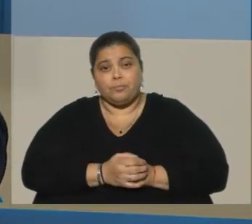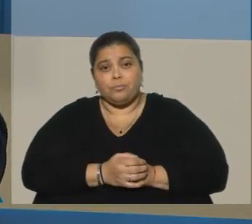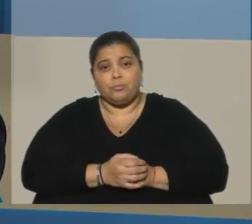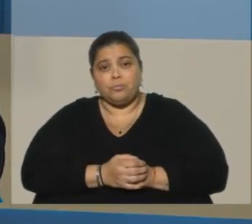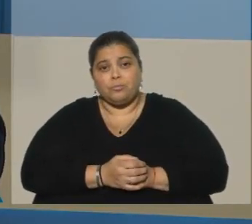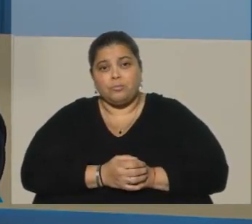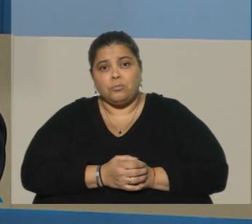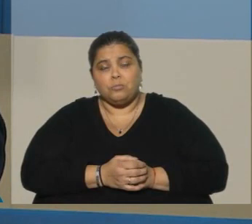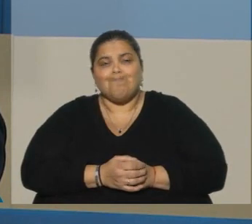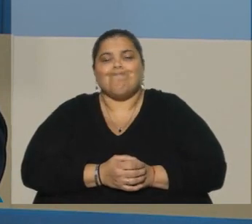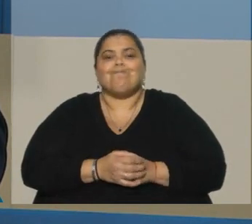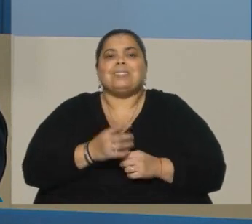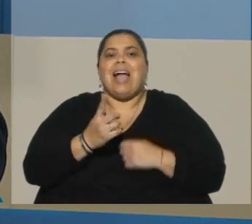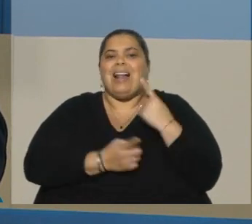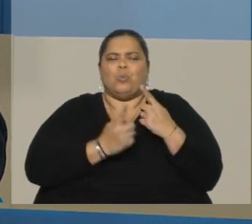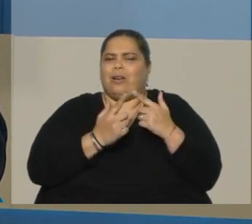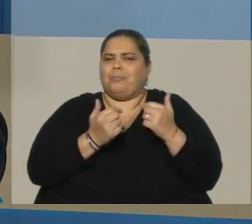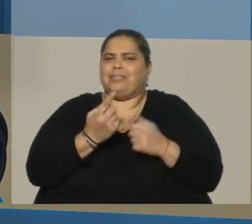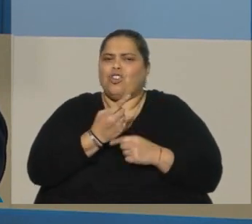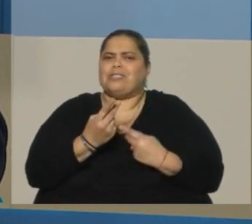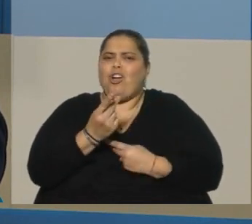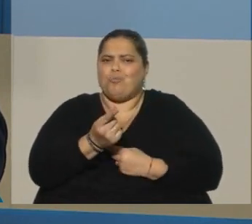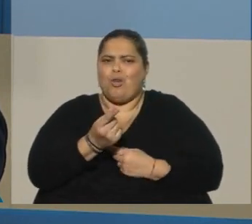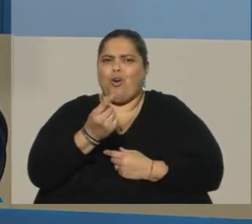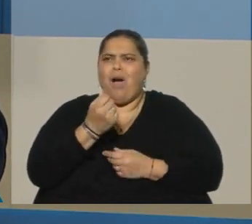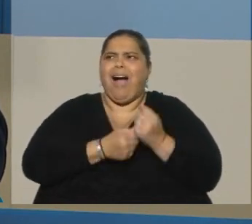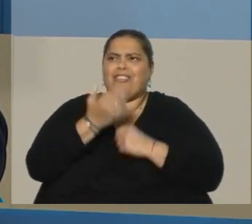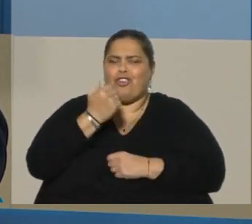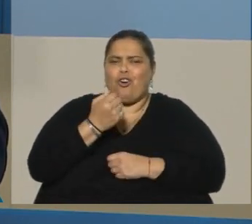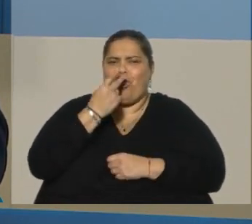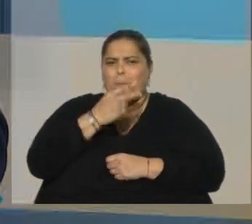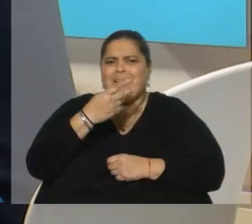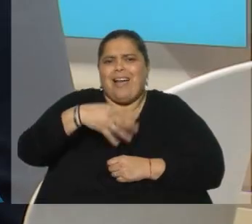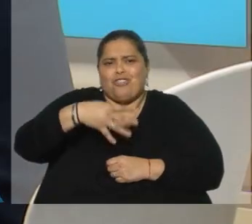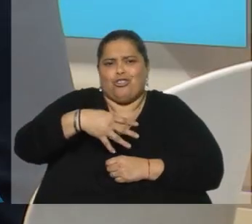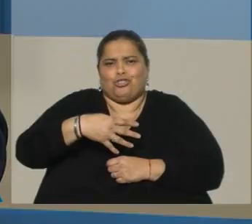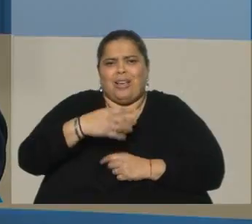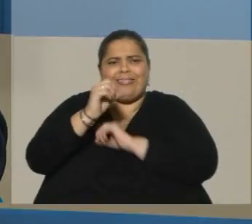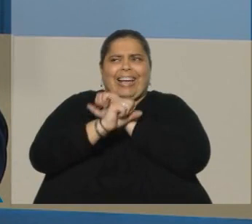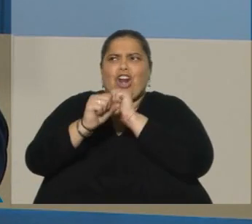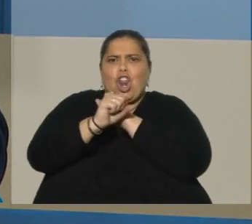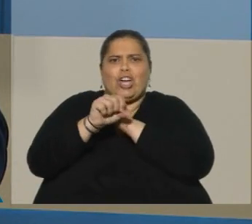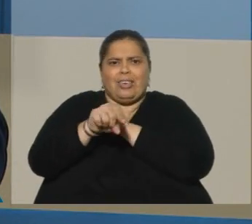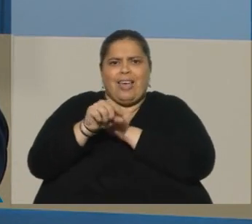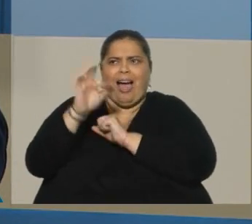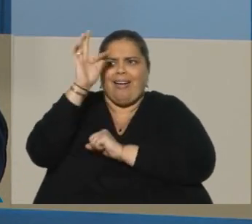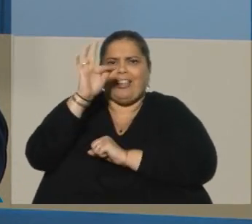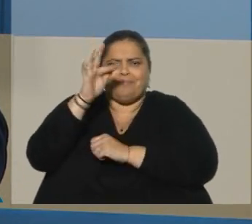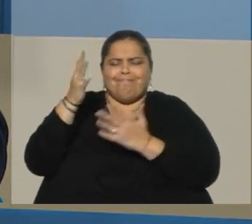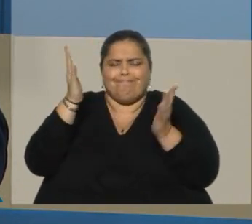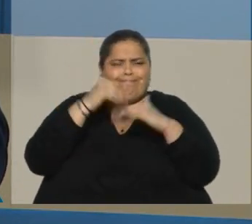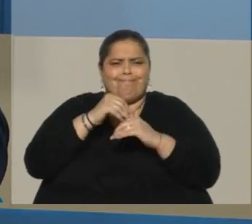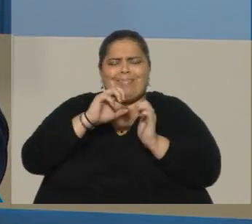Algo comprado en el 2014, te podrás imaginar que todo lo que tenga que ver con tecnología, con electrónica y con la parte